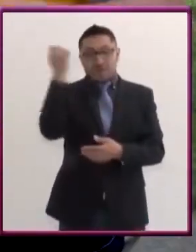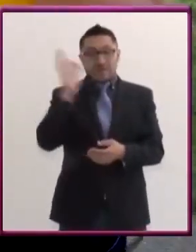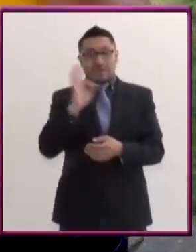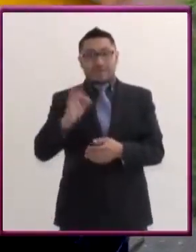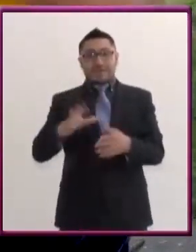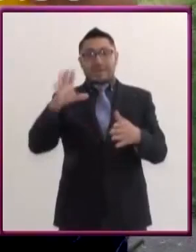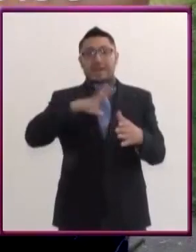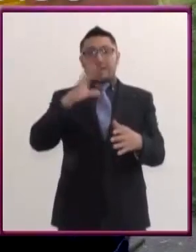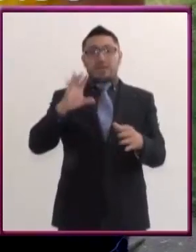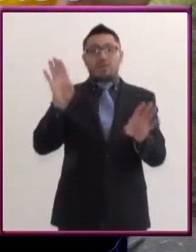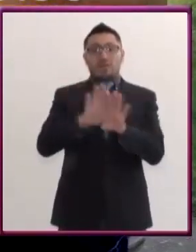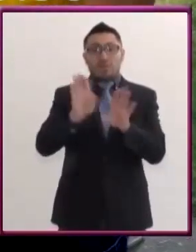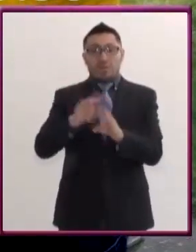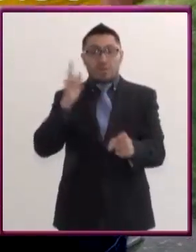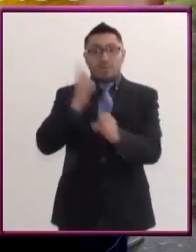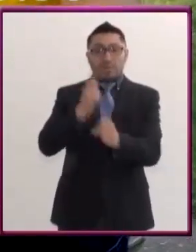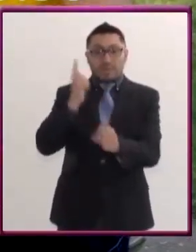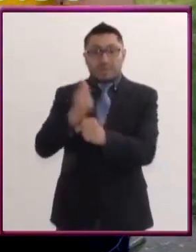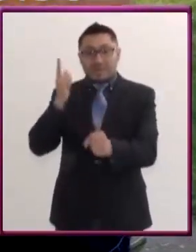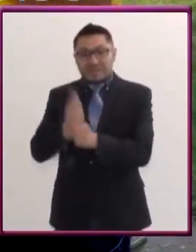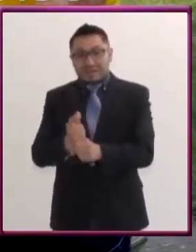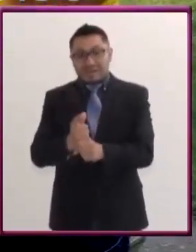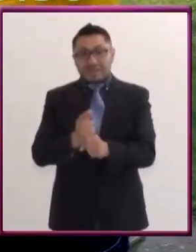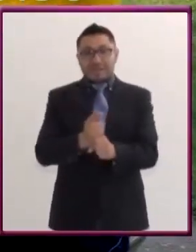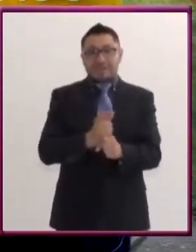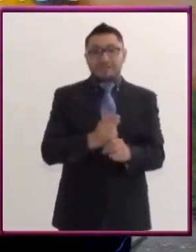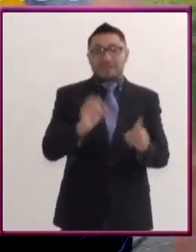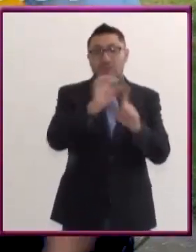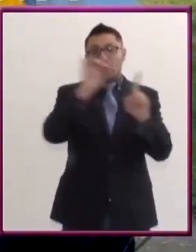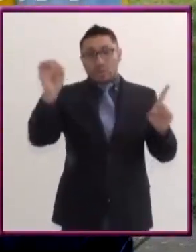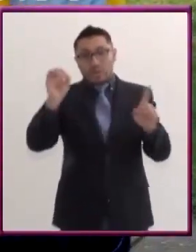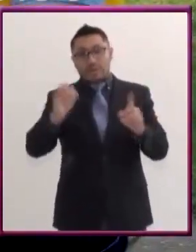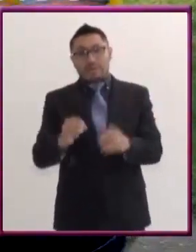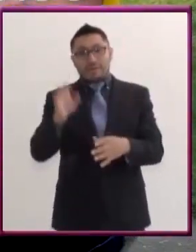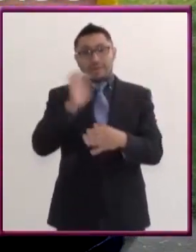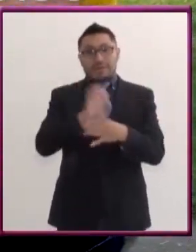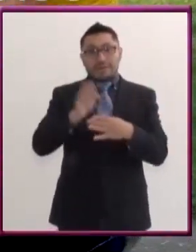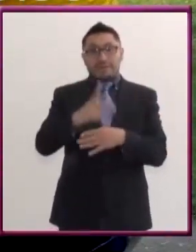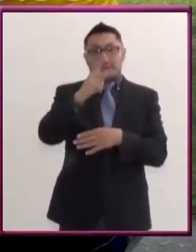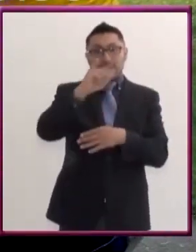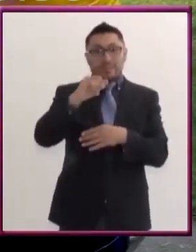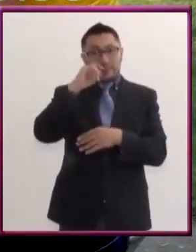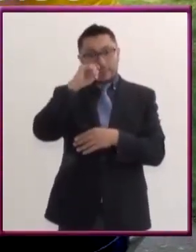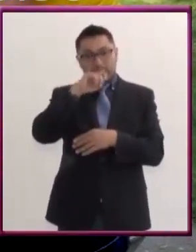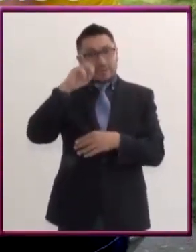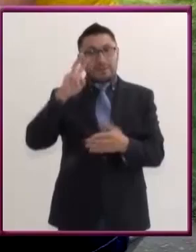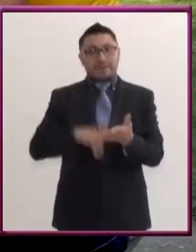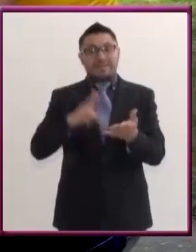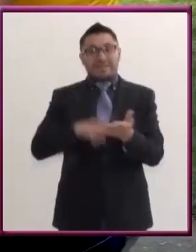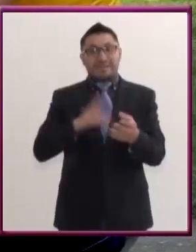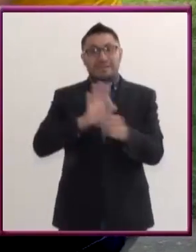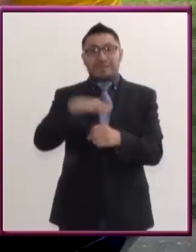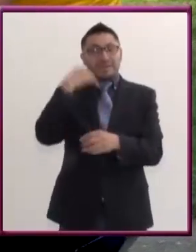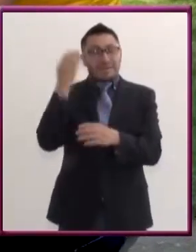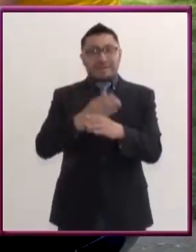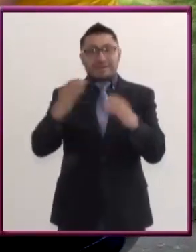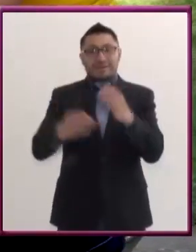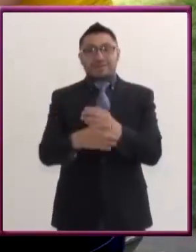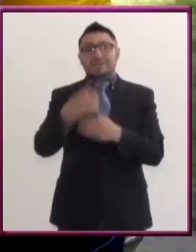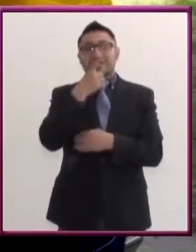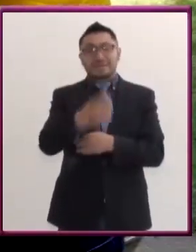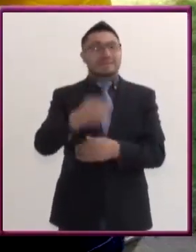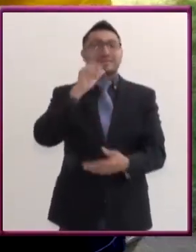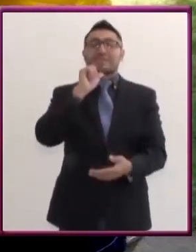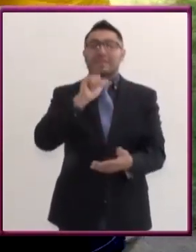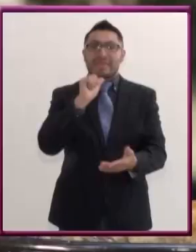sabe si existe un patrón para encontrar su extensa cola decimal. Entonces, pues, pi vale pi. Cualquier cosa que te pueda decir es